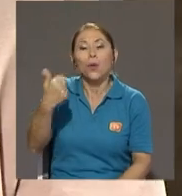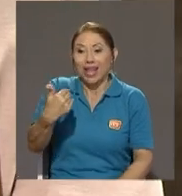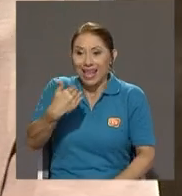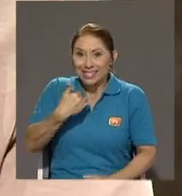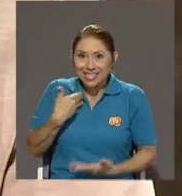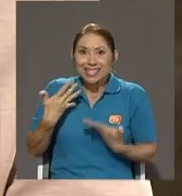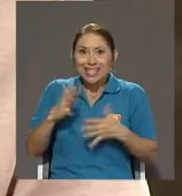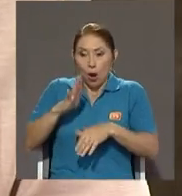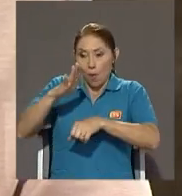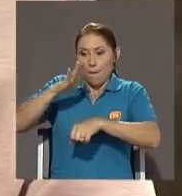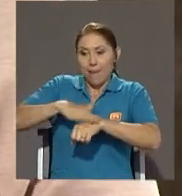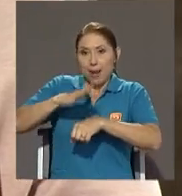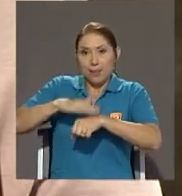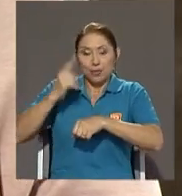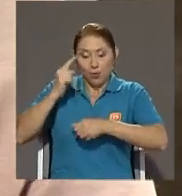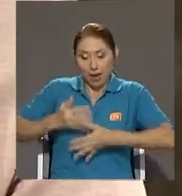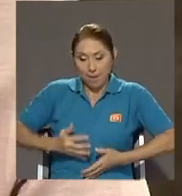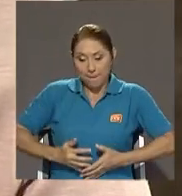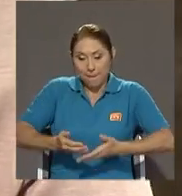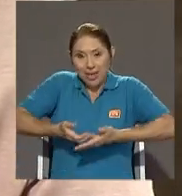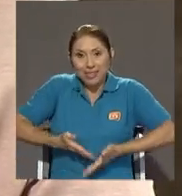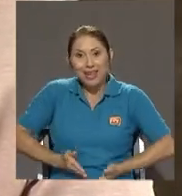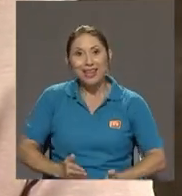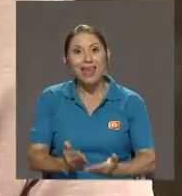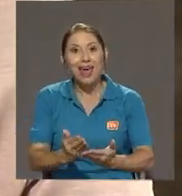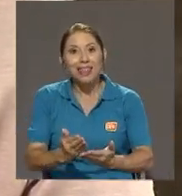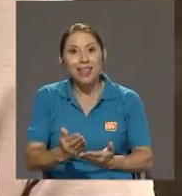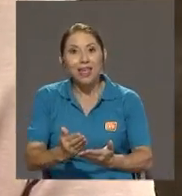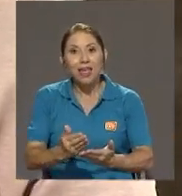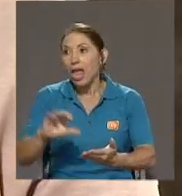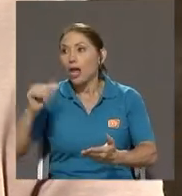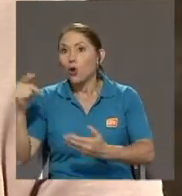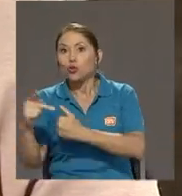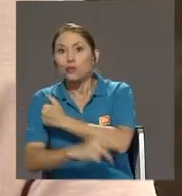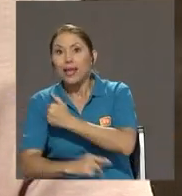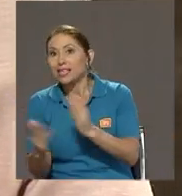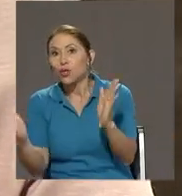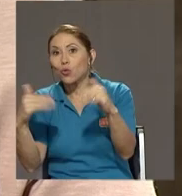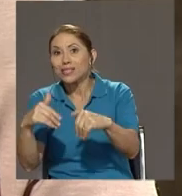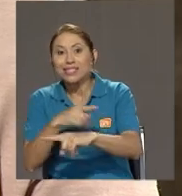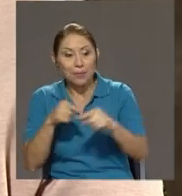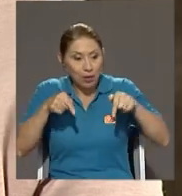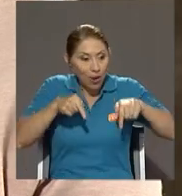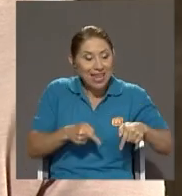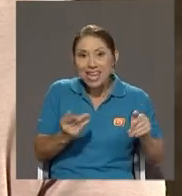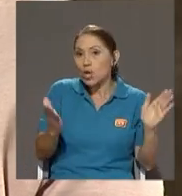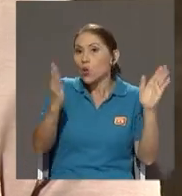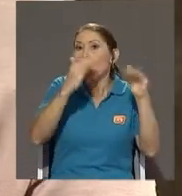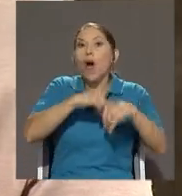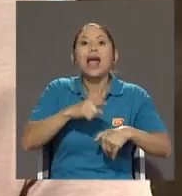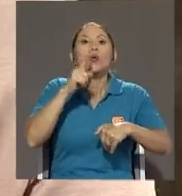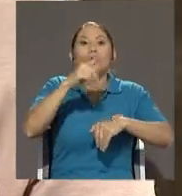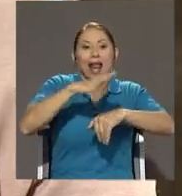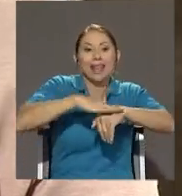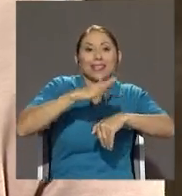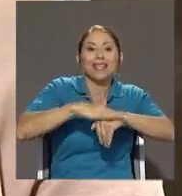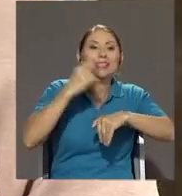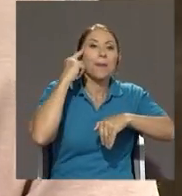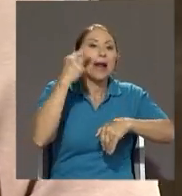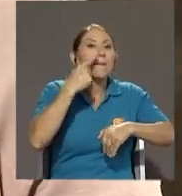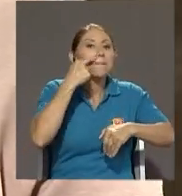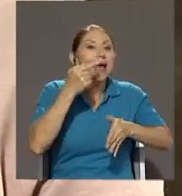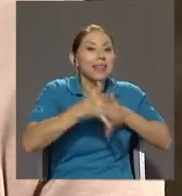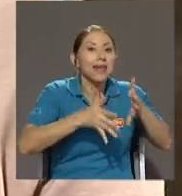que sí, en otros países no existe, pero no hay una licencia de paternidad. Y eso de entrada genera una discriminación a